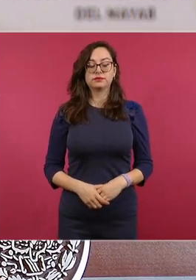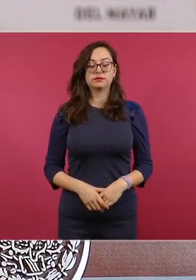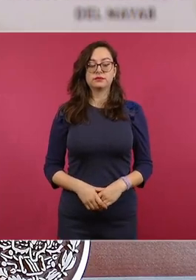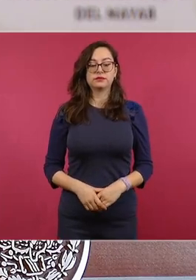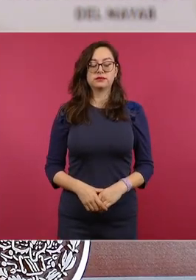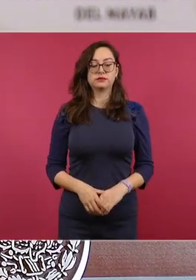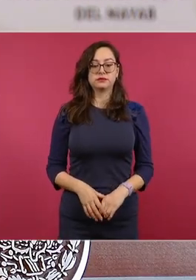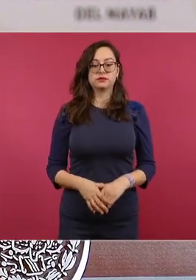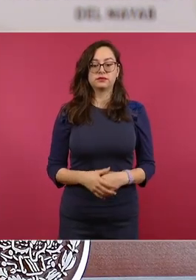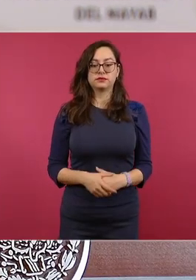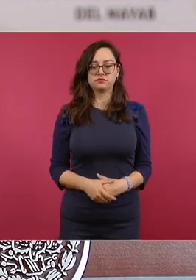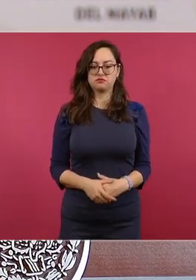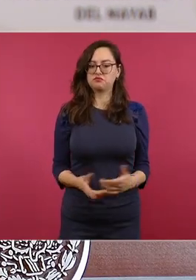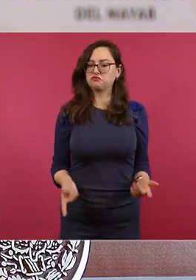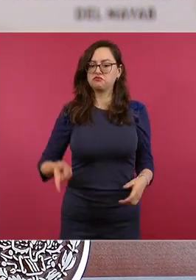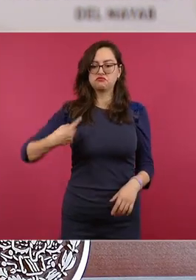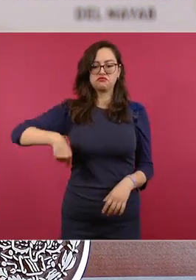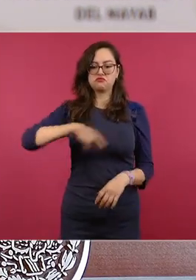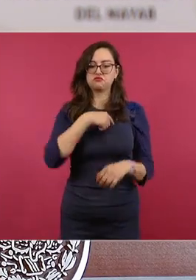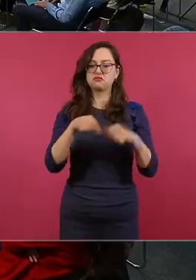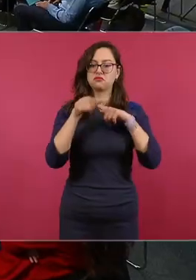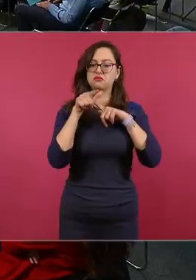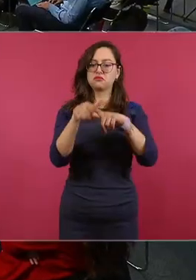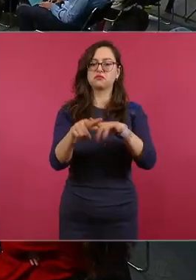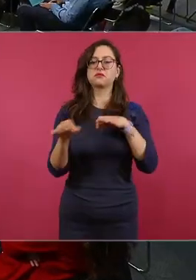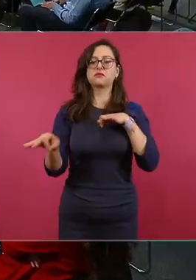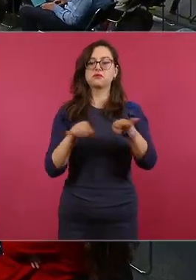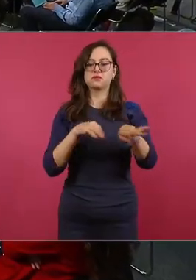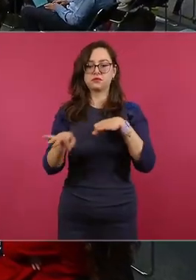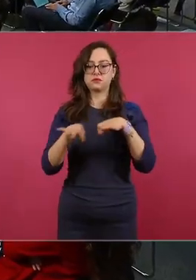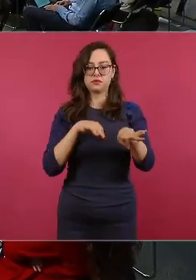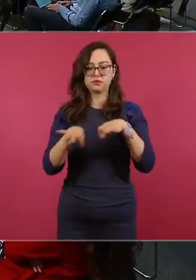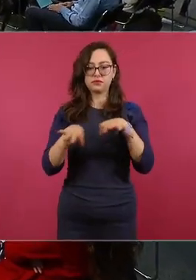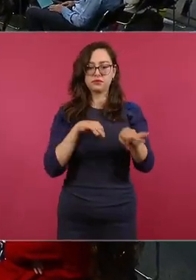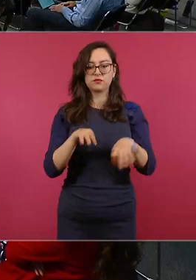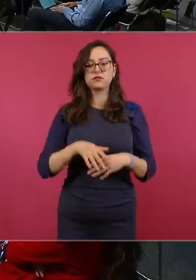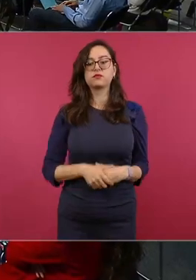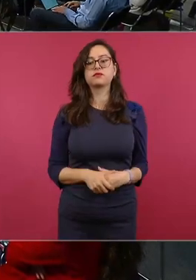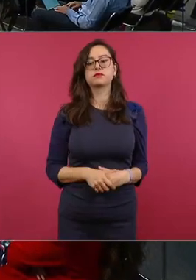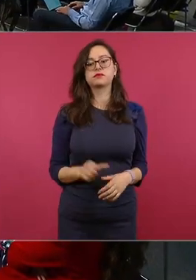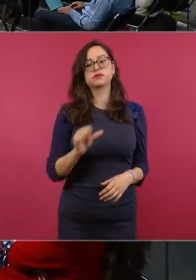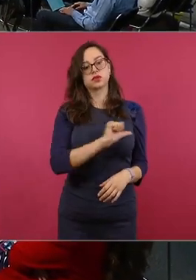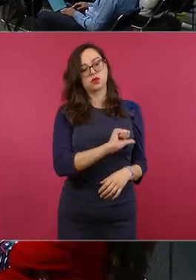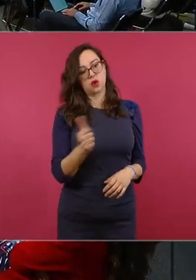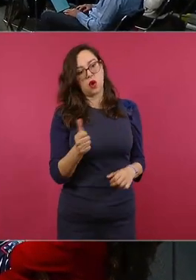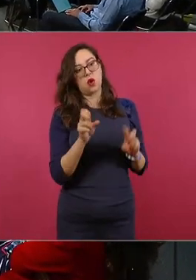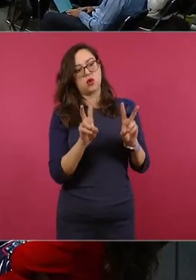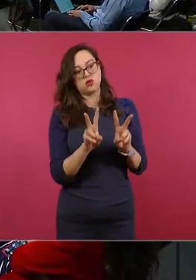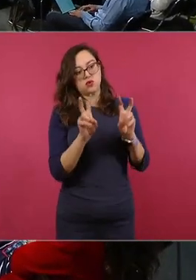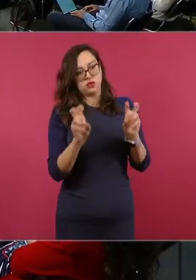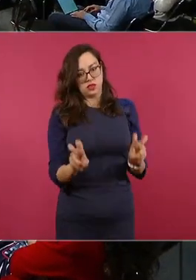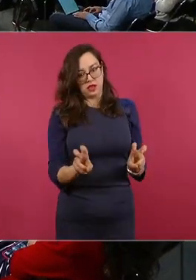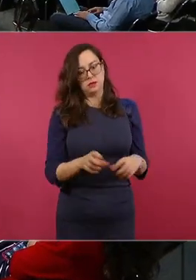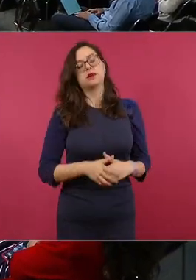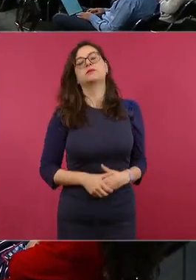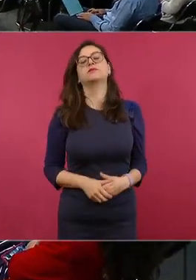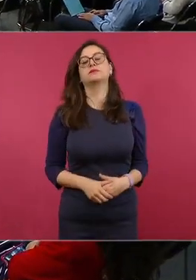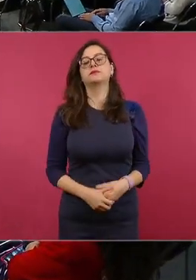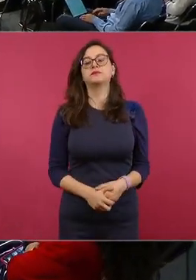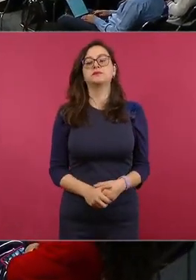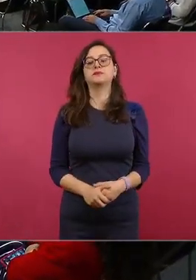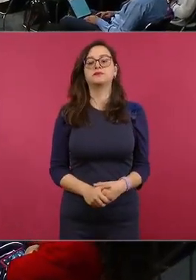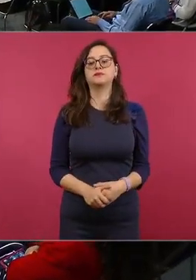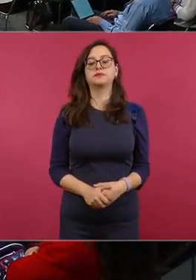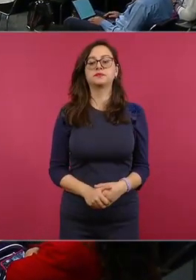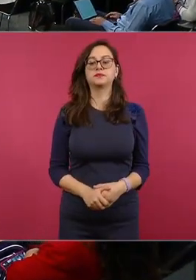vamos a seguir trabajando. Bien, presidente. En otro tema, en los últimos días se ha promovido una